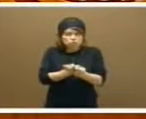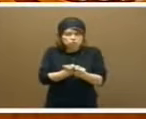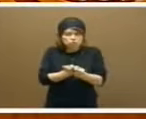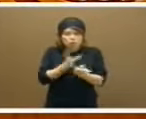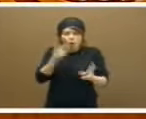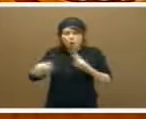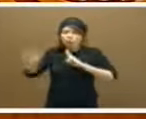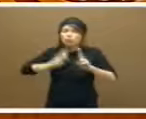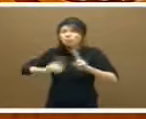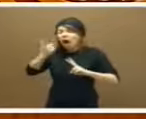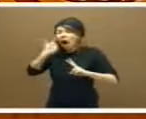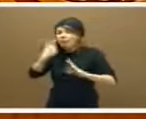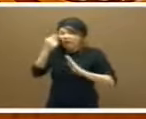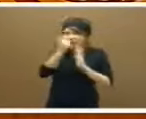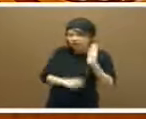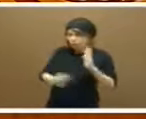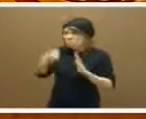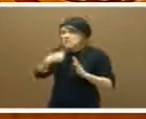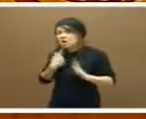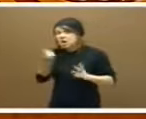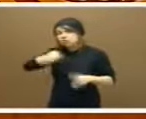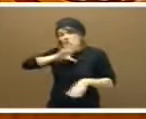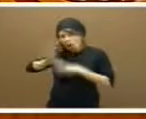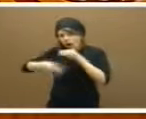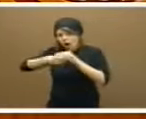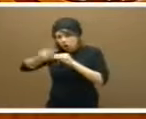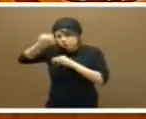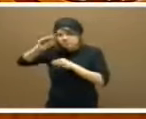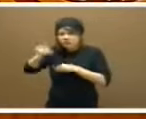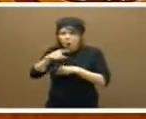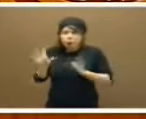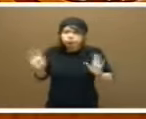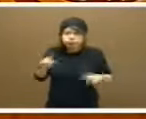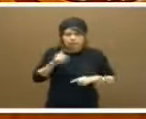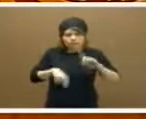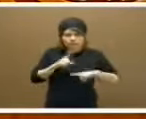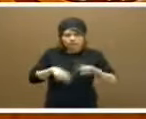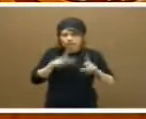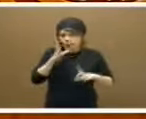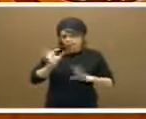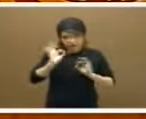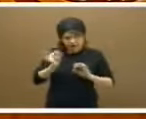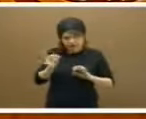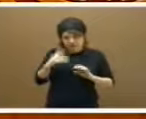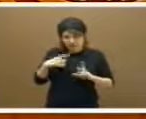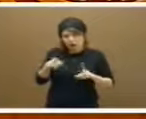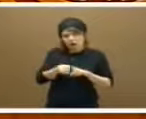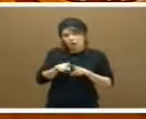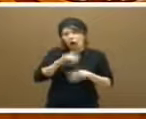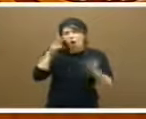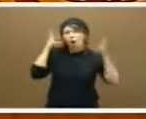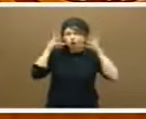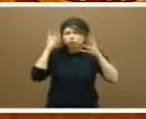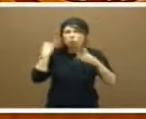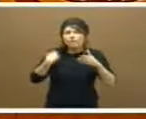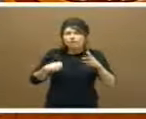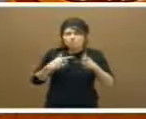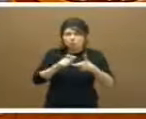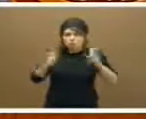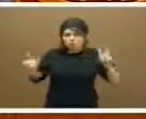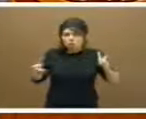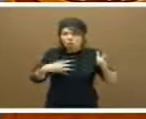en la respuesta que me den, según los datos que me digan, pues podemos añadir algo más o poner algo menos. Porque, desde luego, sin duda, la composición de esos consejos a lo mejor es